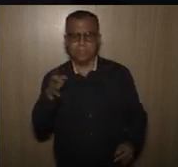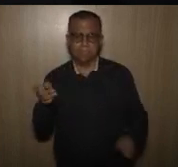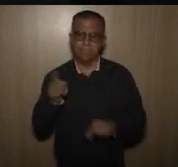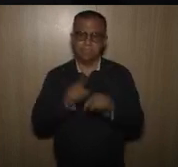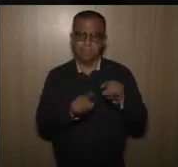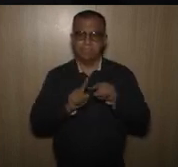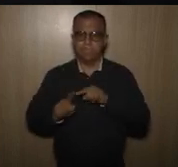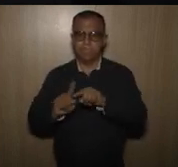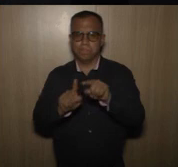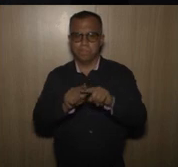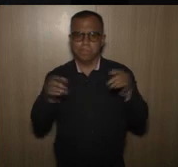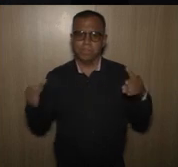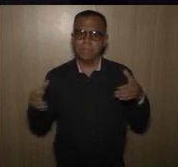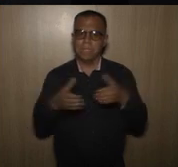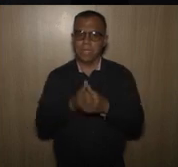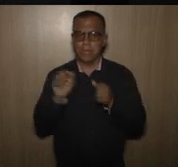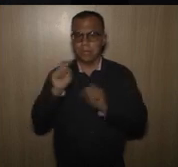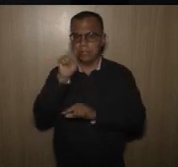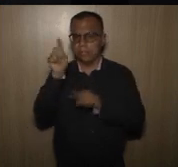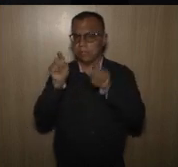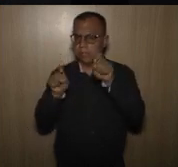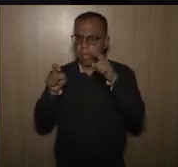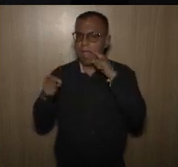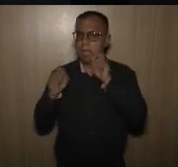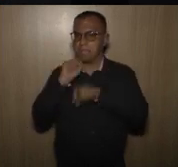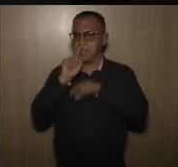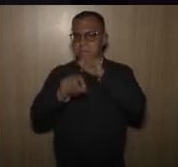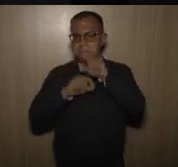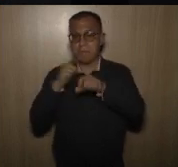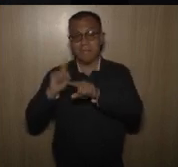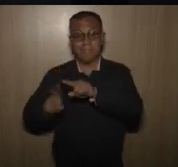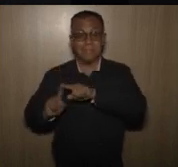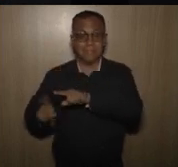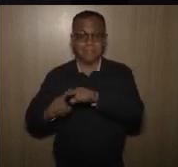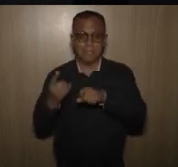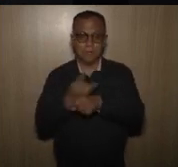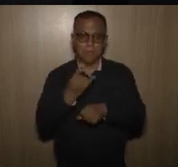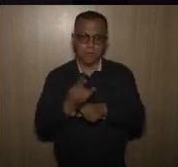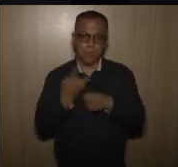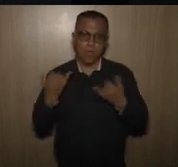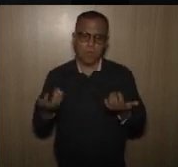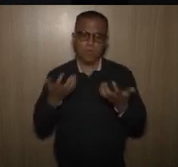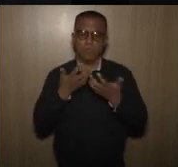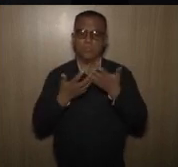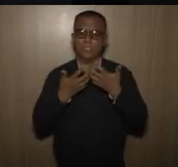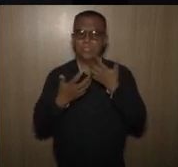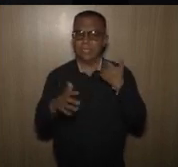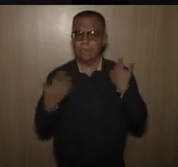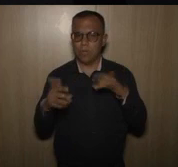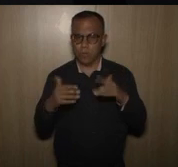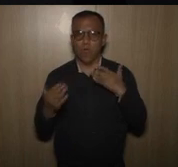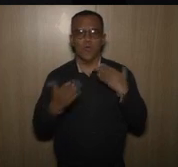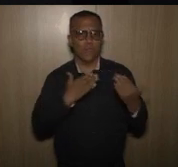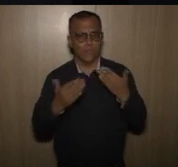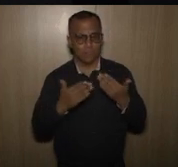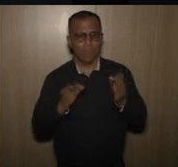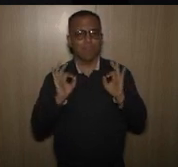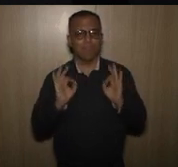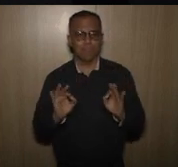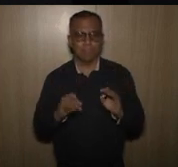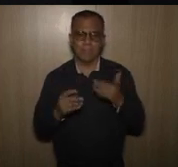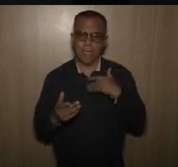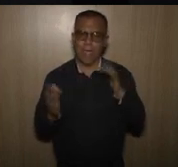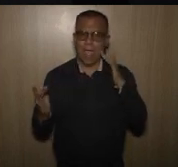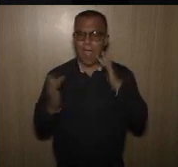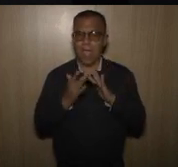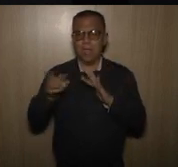distintos canales para atender las inquietudes técnicas de los distintos usuarios. Con esto consideramos que es un sistema altamente confiable,